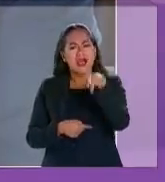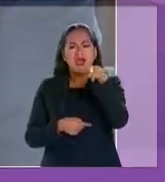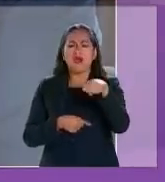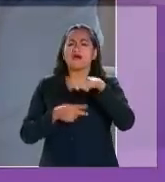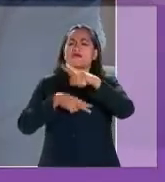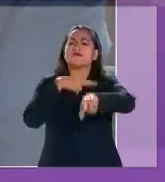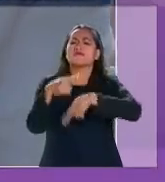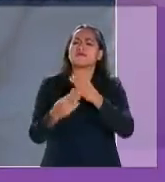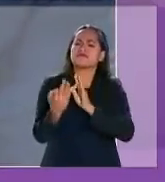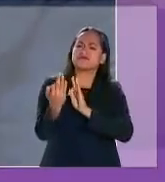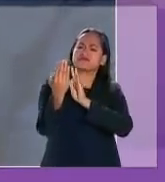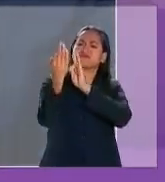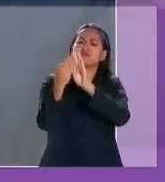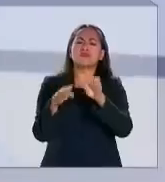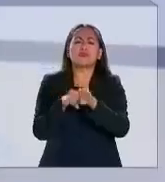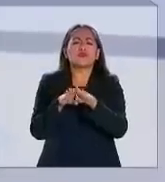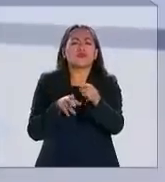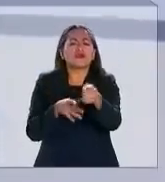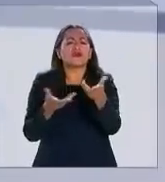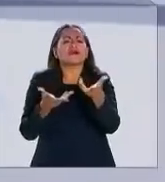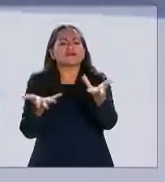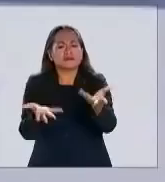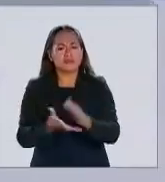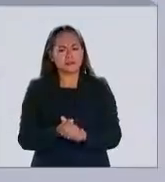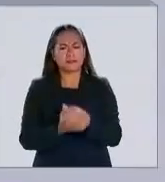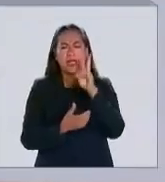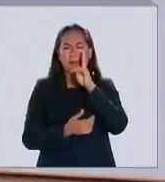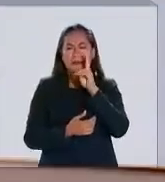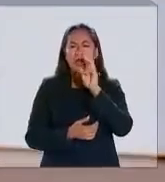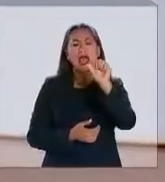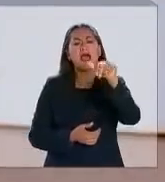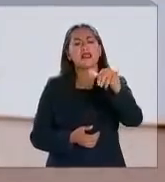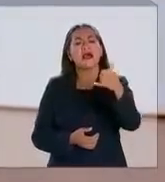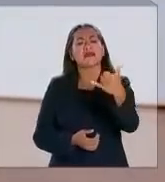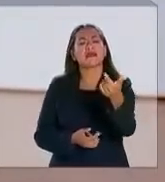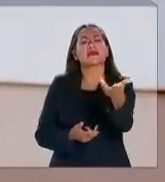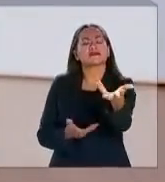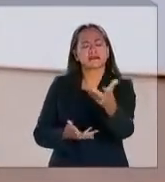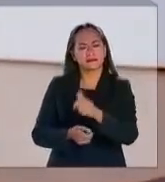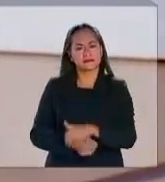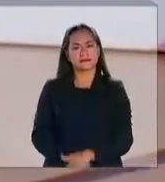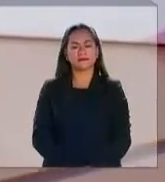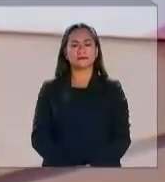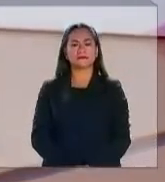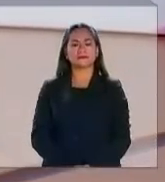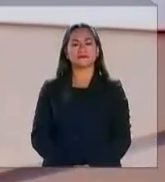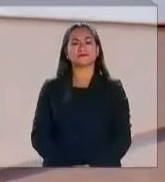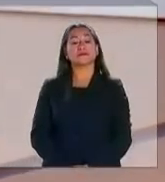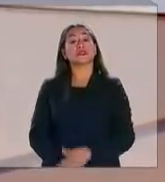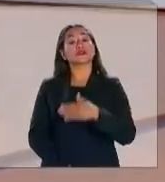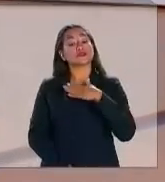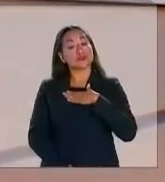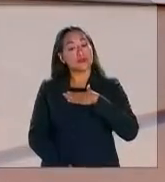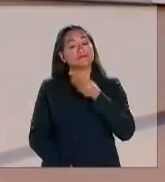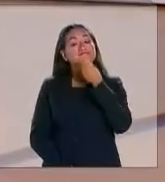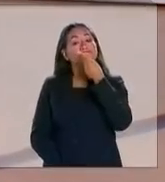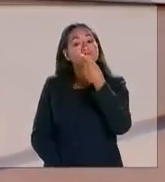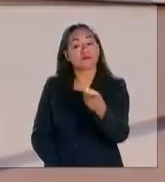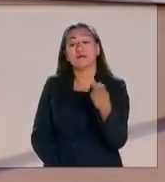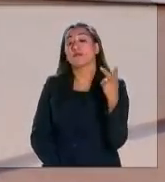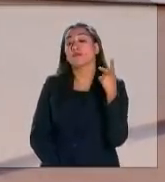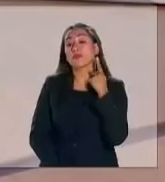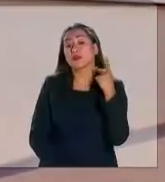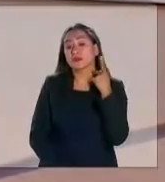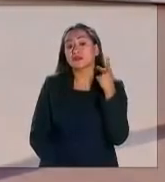gracias leon se lo dije con muchísima claridad a luís ángel en política no se cometen errores se comete un error